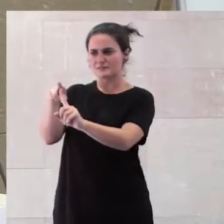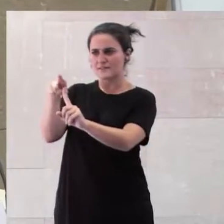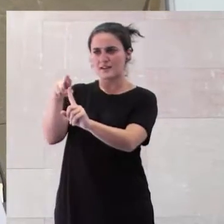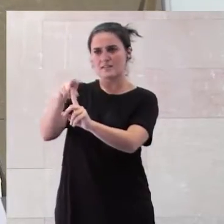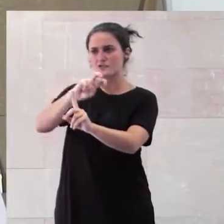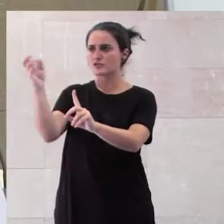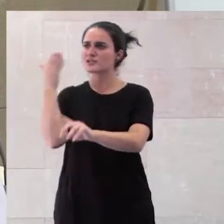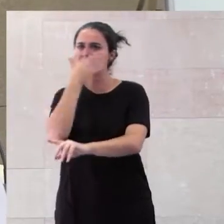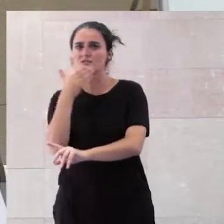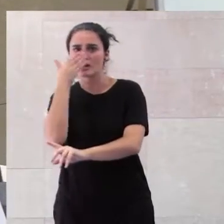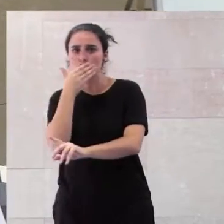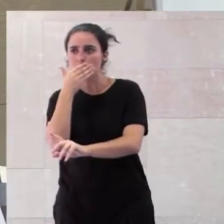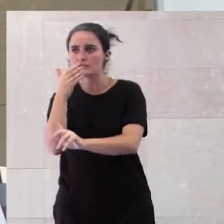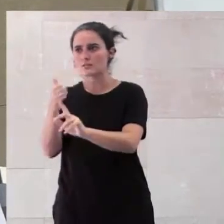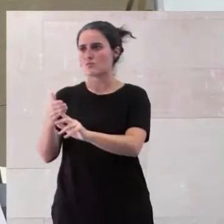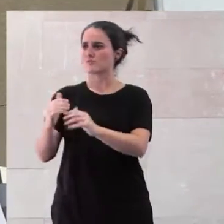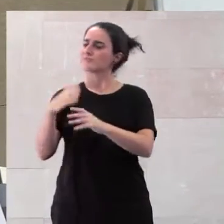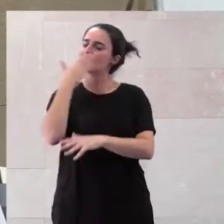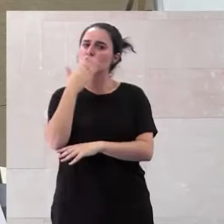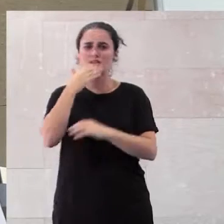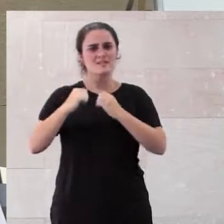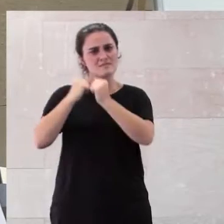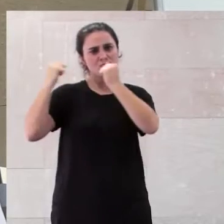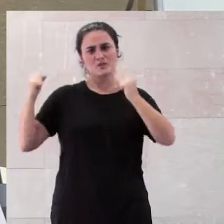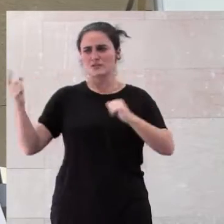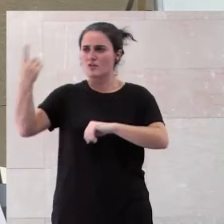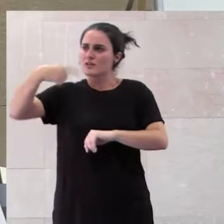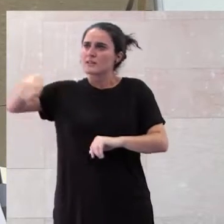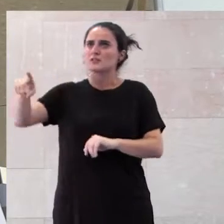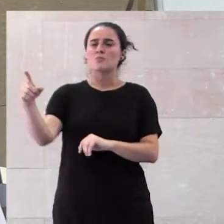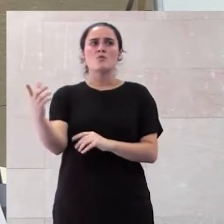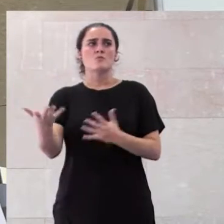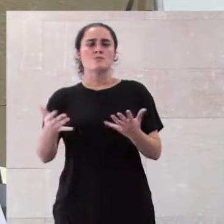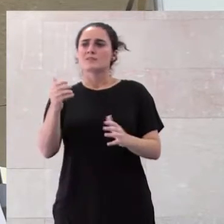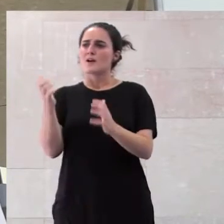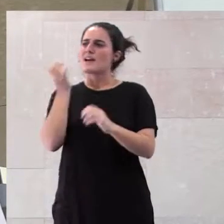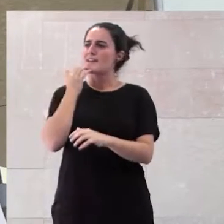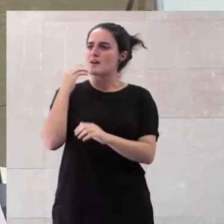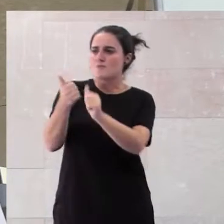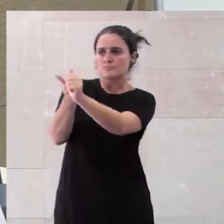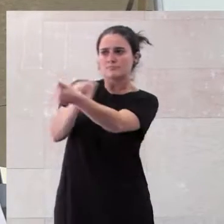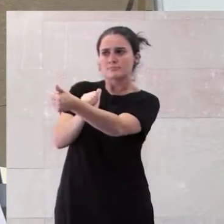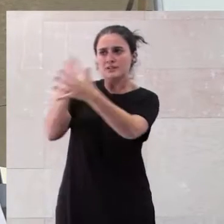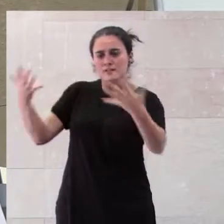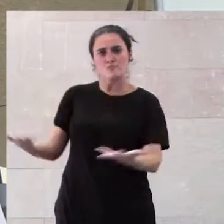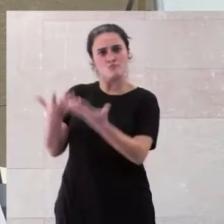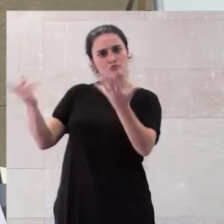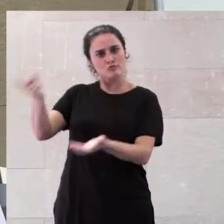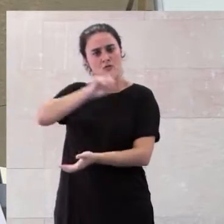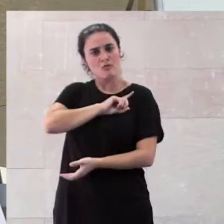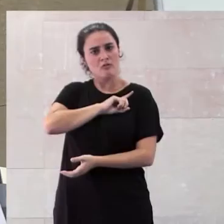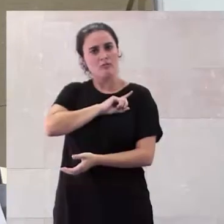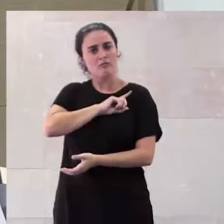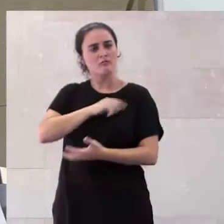pues otras escuelas, ¿no? Otras escuelas de empoderamiento que sirven de, bueno, de ejemplo, de impulso, de ánimo